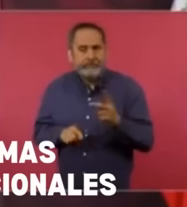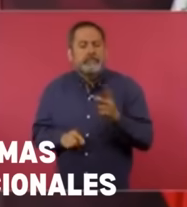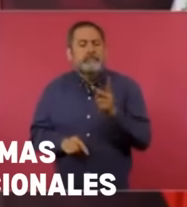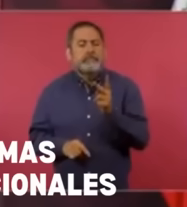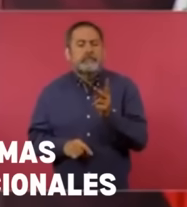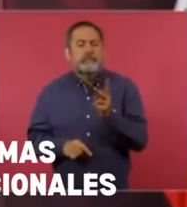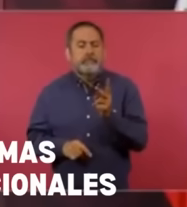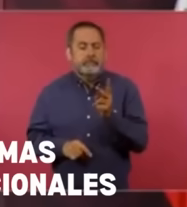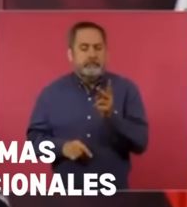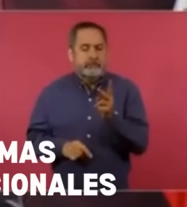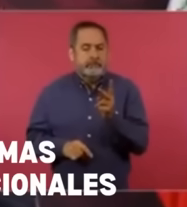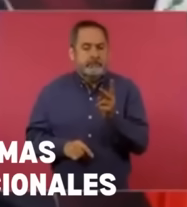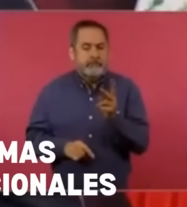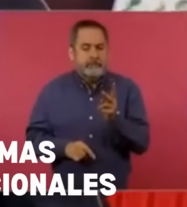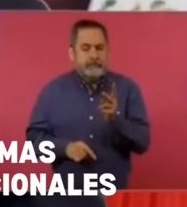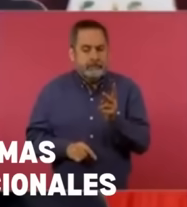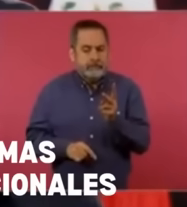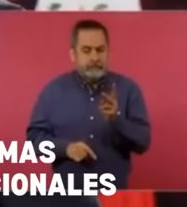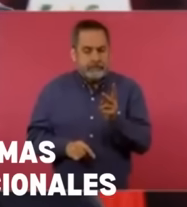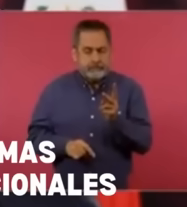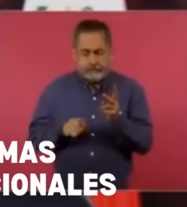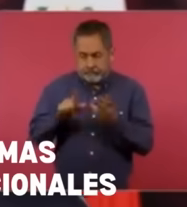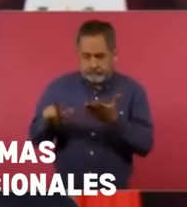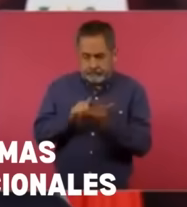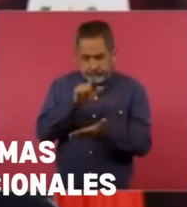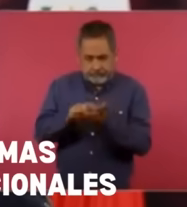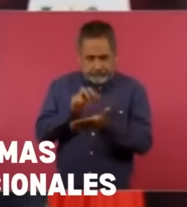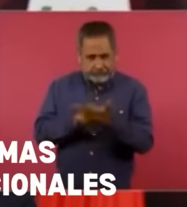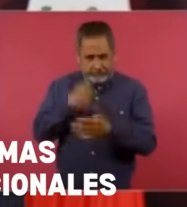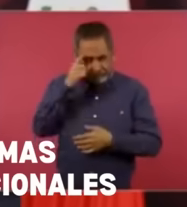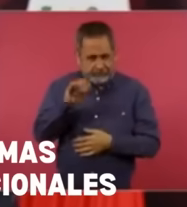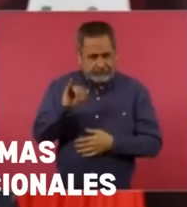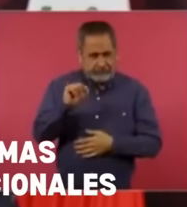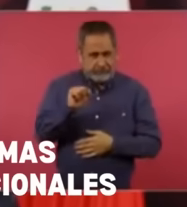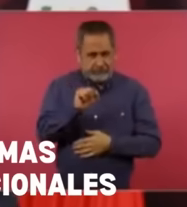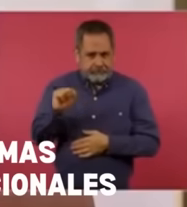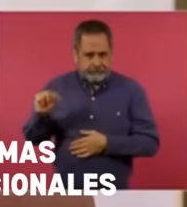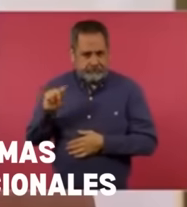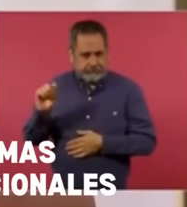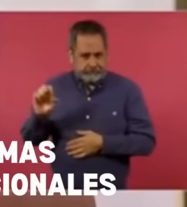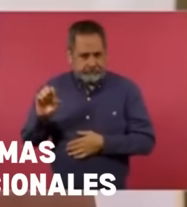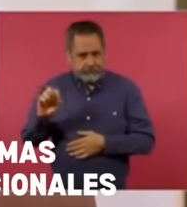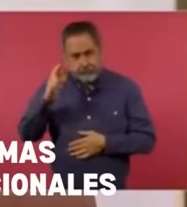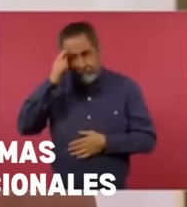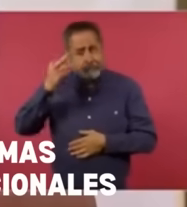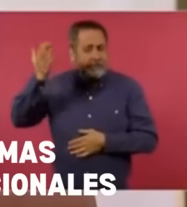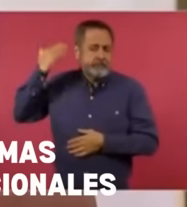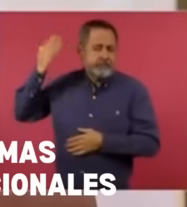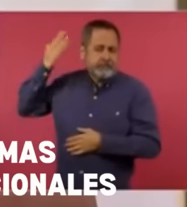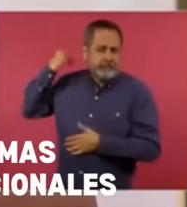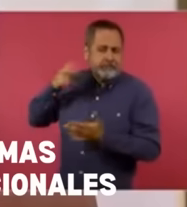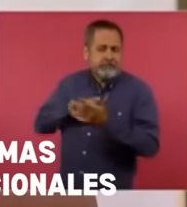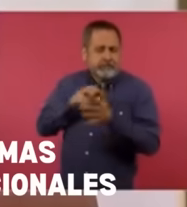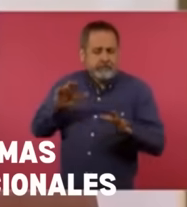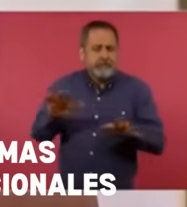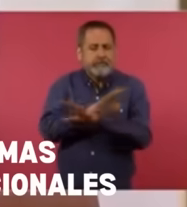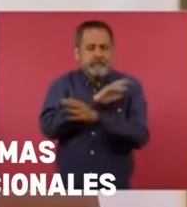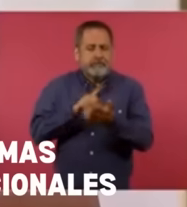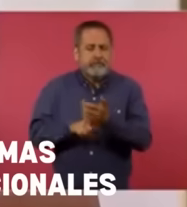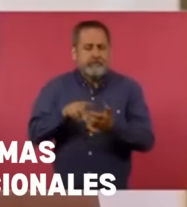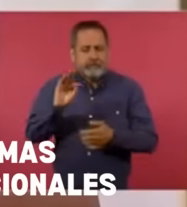es que en la reforma al Iste que se hizo cuando